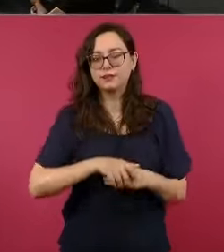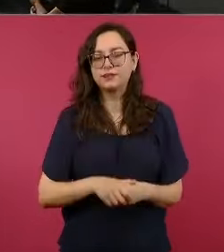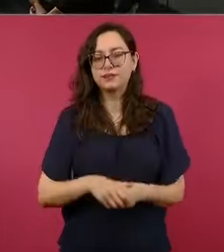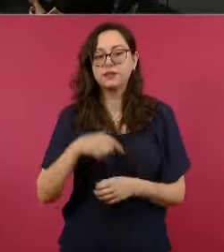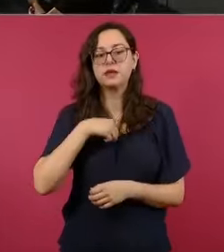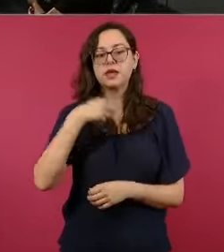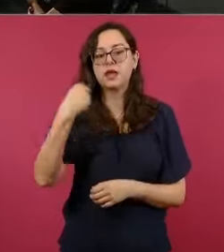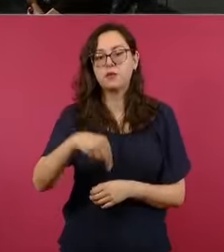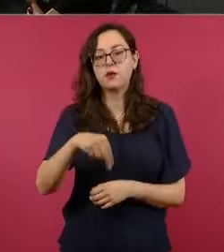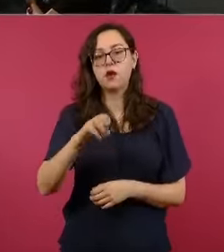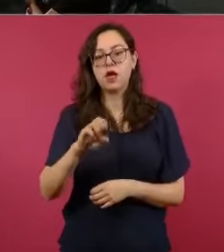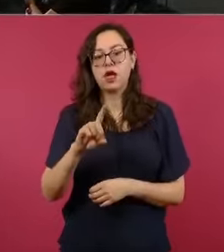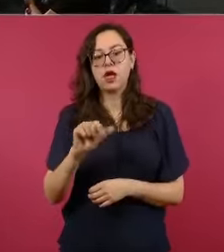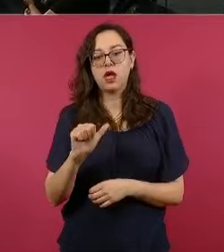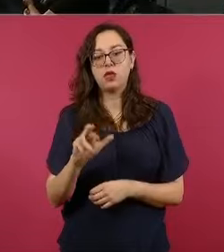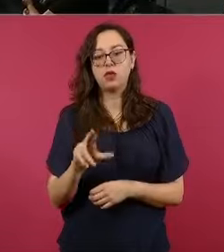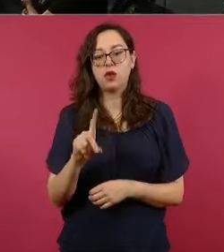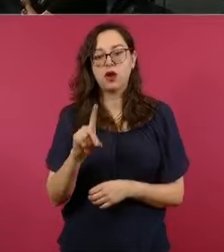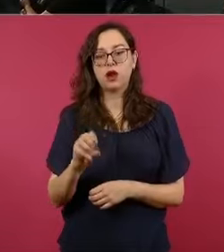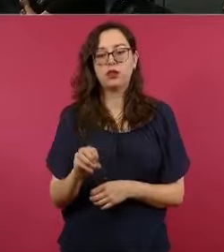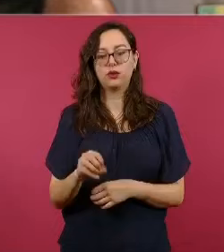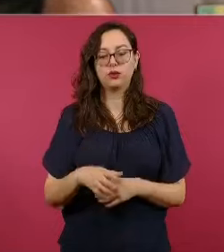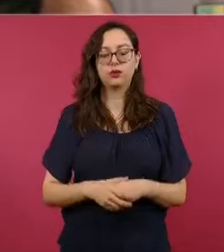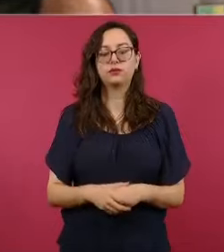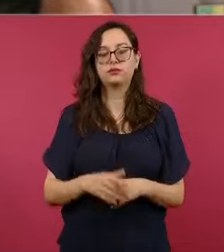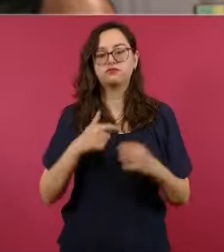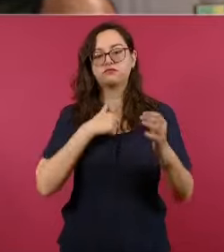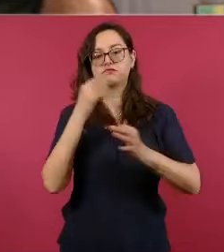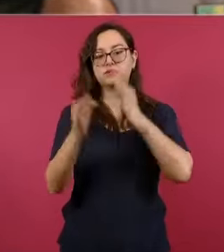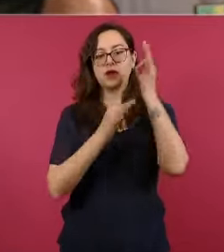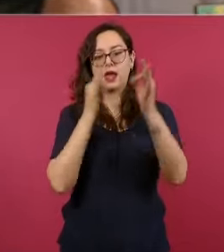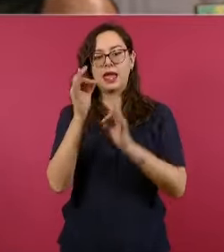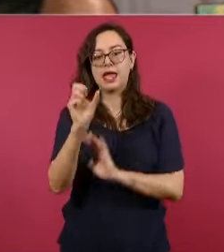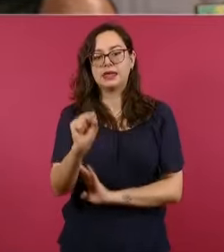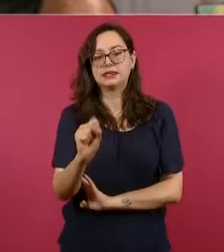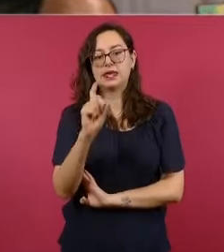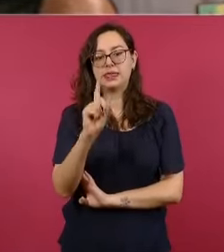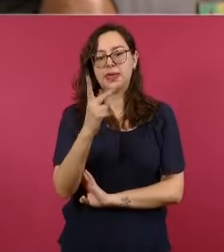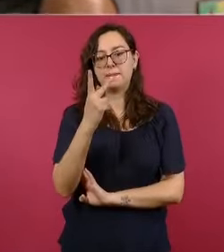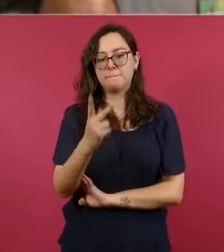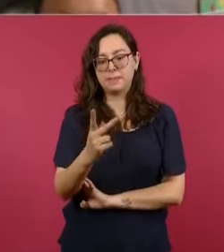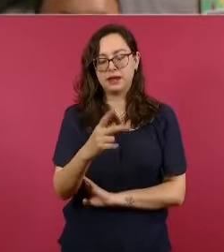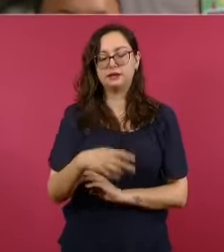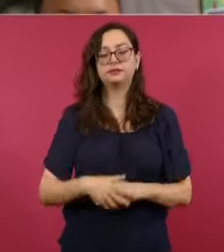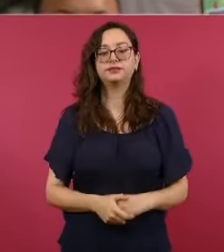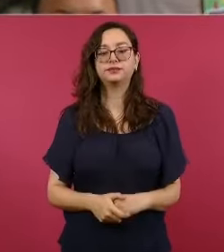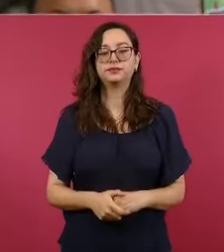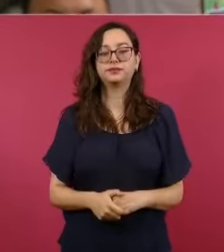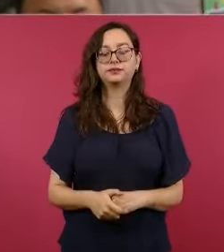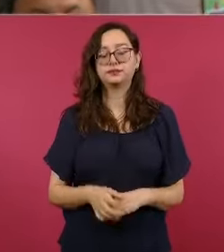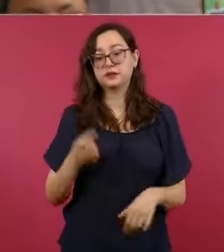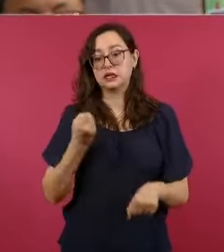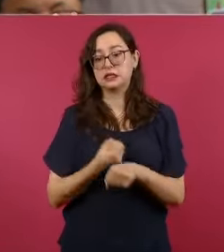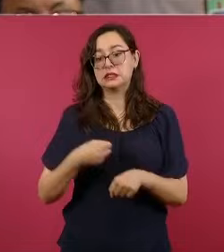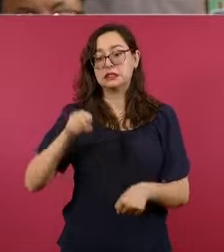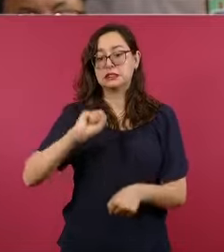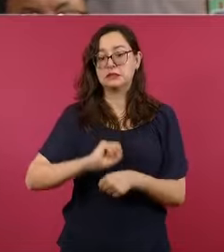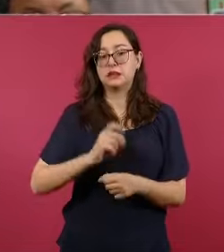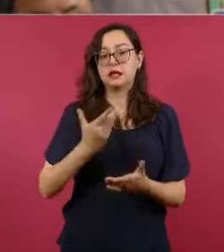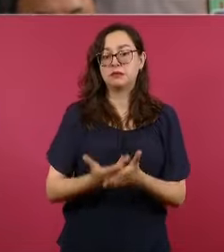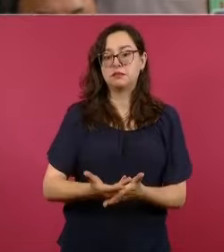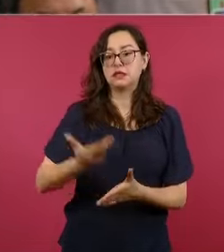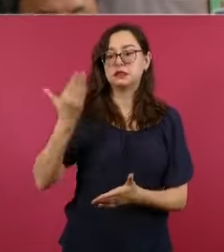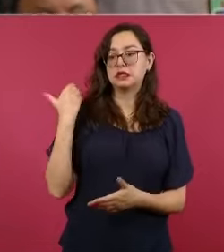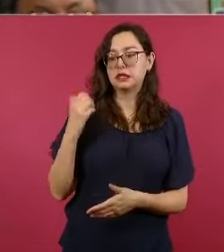noticias la semana pasada que vinieron las gentes de la Comisión Federal de Electricidad me llamó la